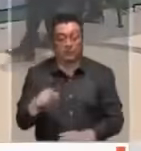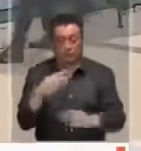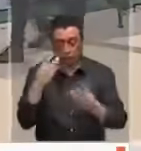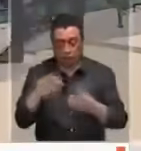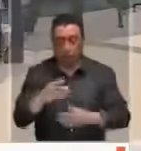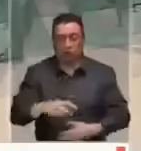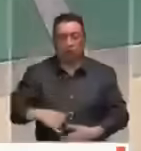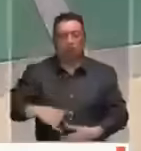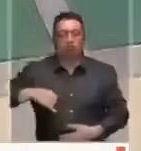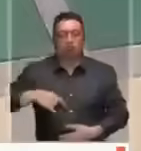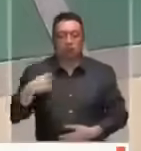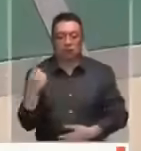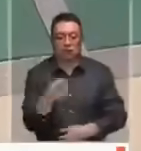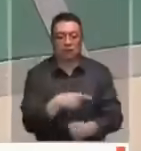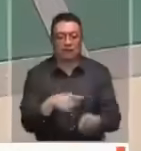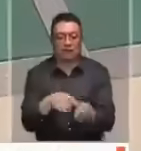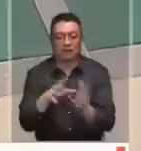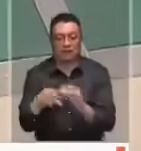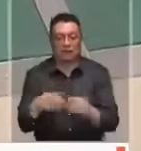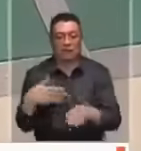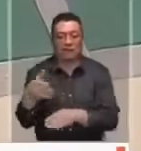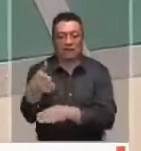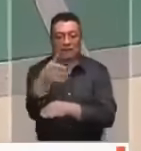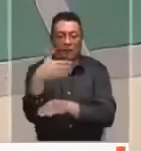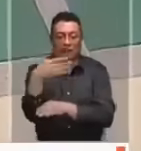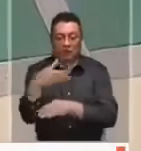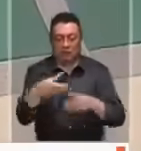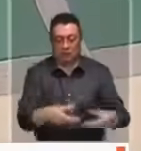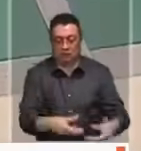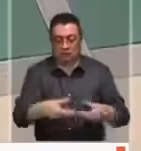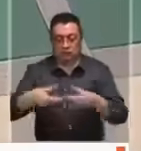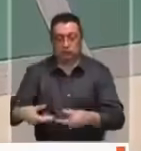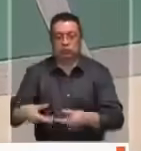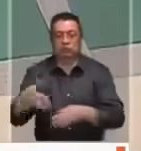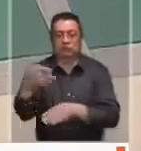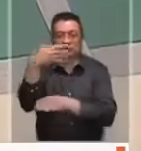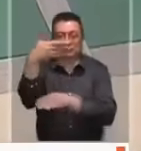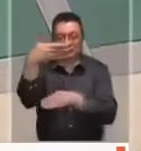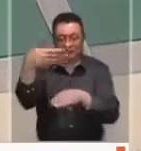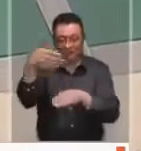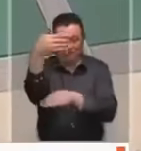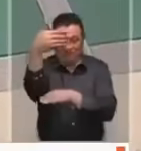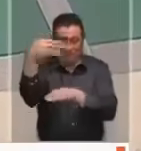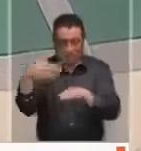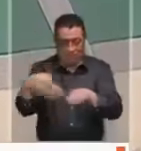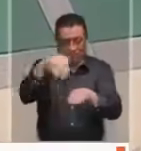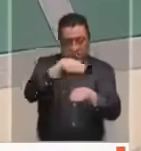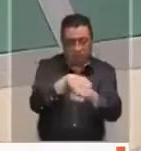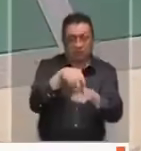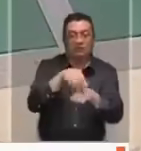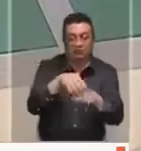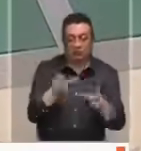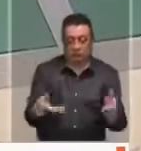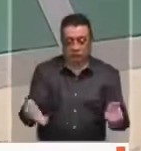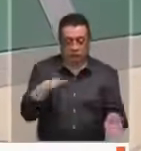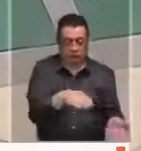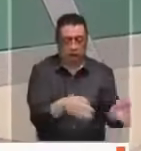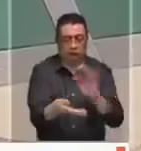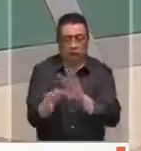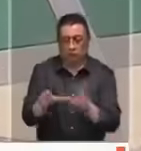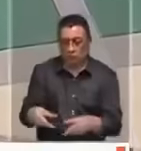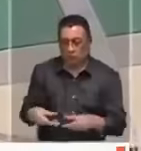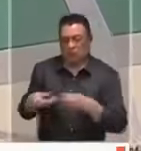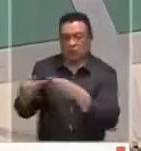honor que a una familia le entreguen la bandera, el estandarte patrio, por lo que hizo por el país. Por lo tanto,